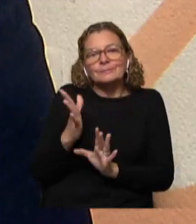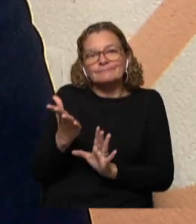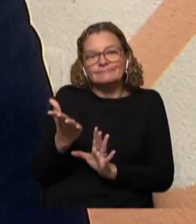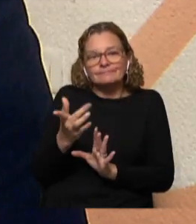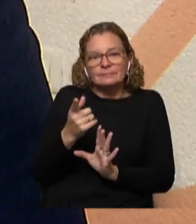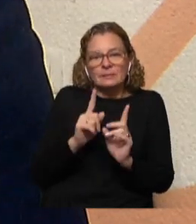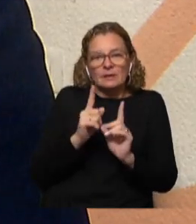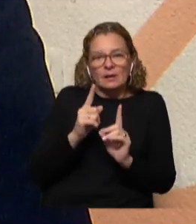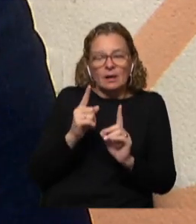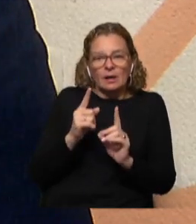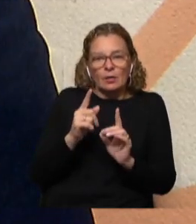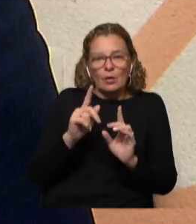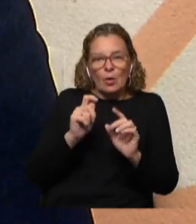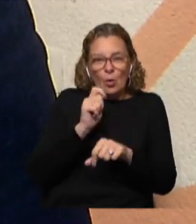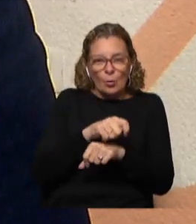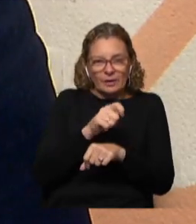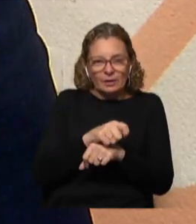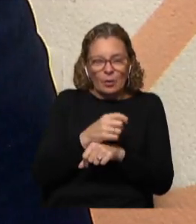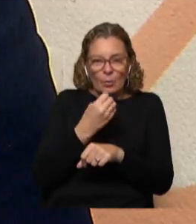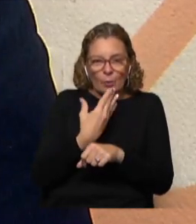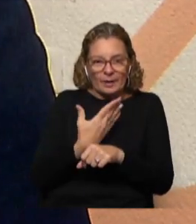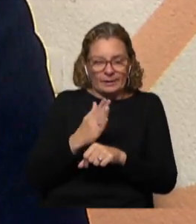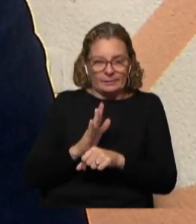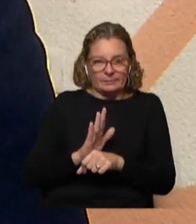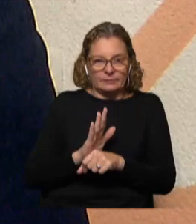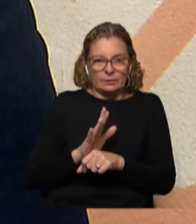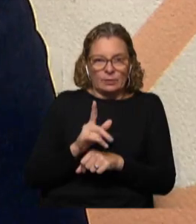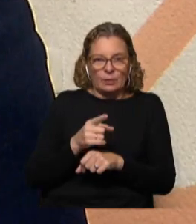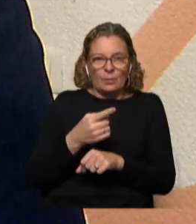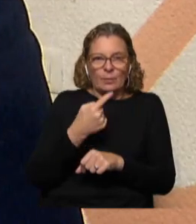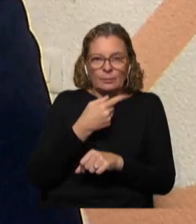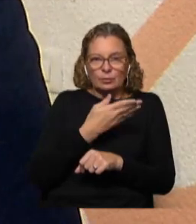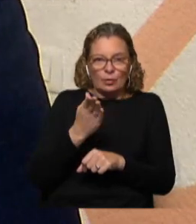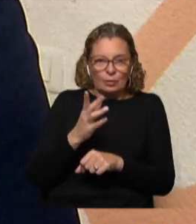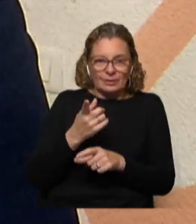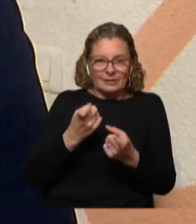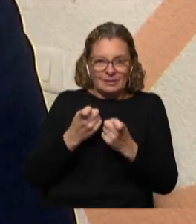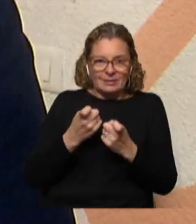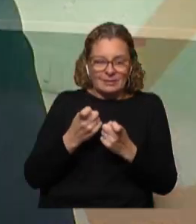no es una construcción jurídica buena, adecuada o como merecemos tener.